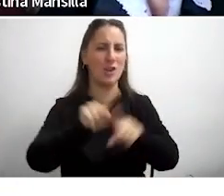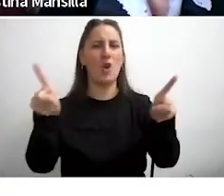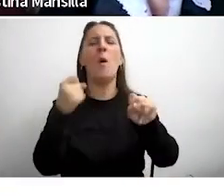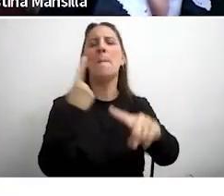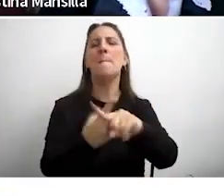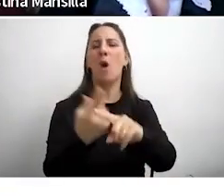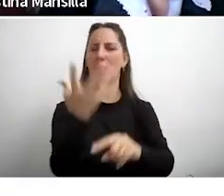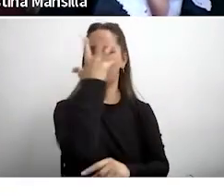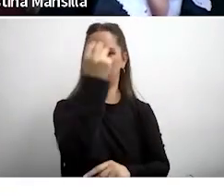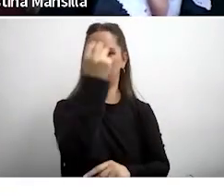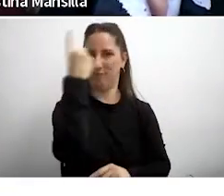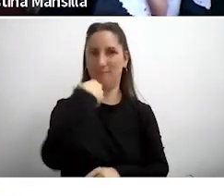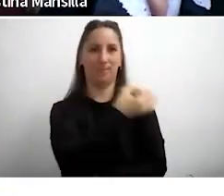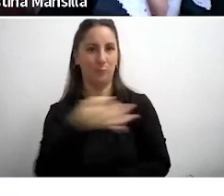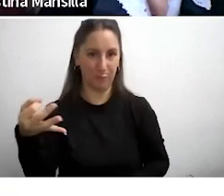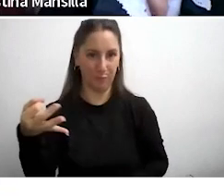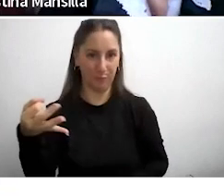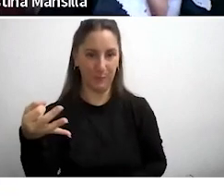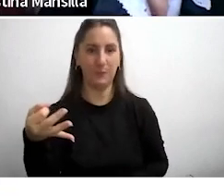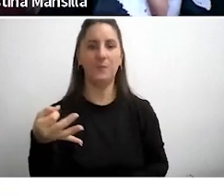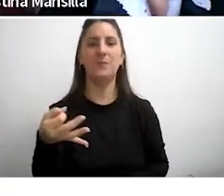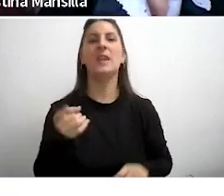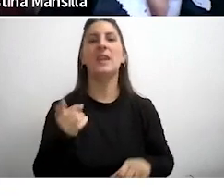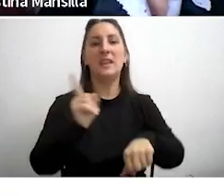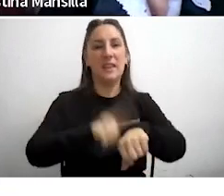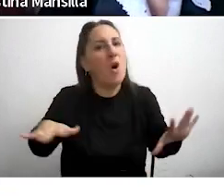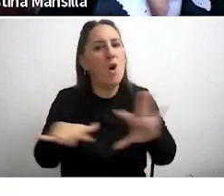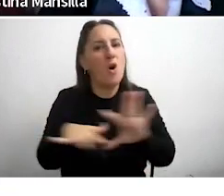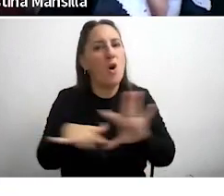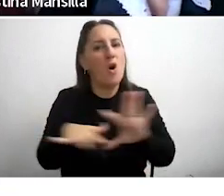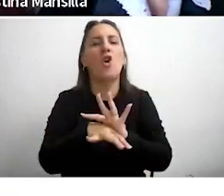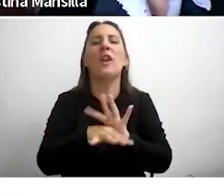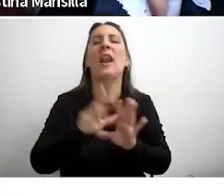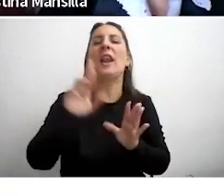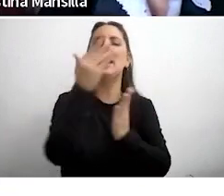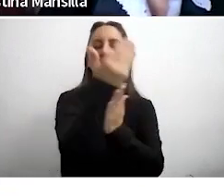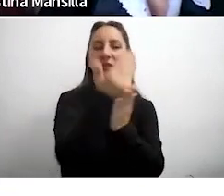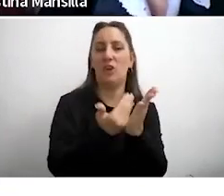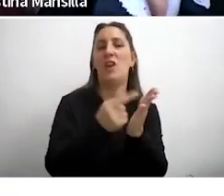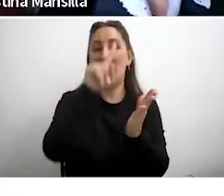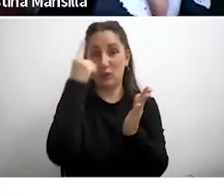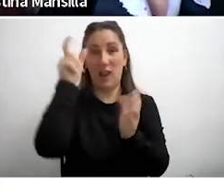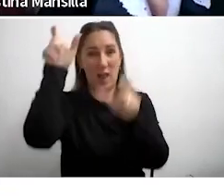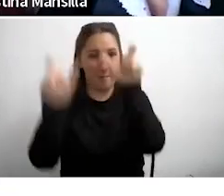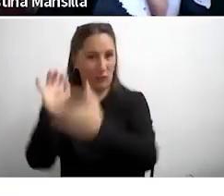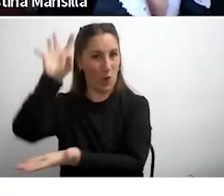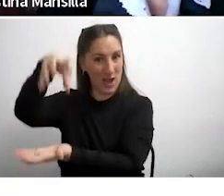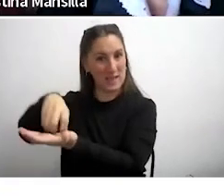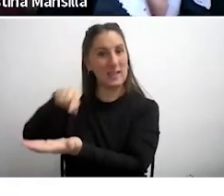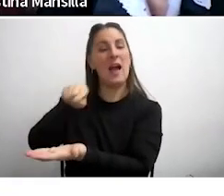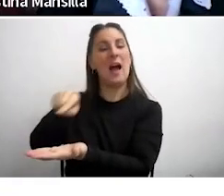reconocimiento facial a distancia y en tiempo real con el Registro Nacional de las Personas, donde